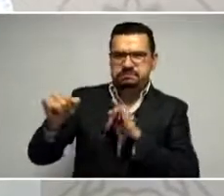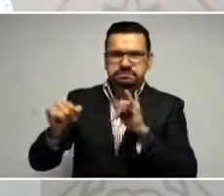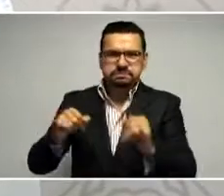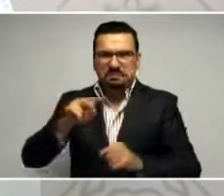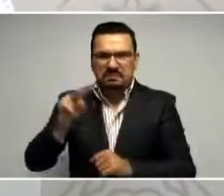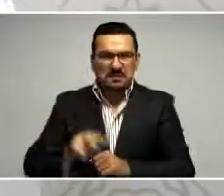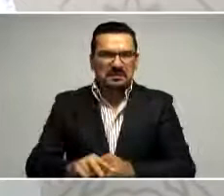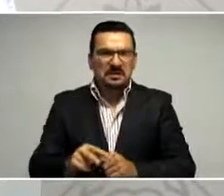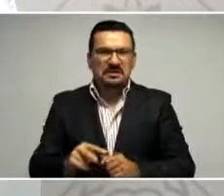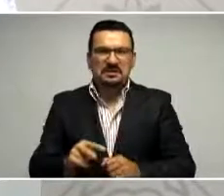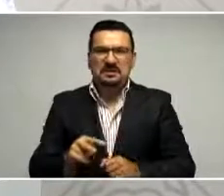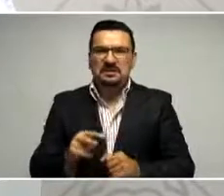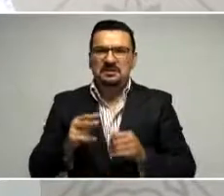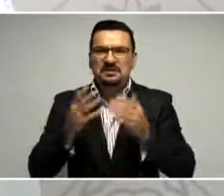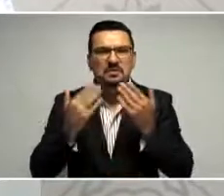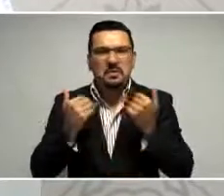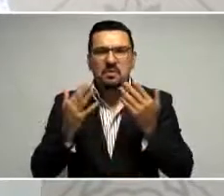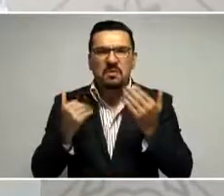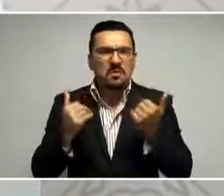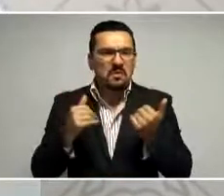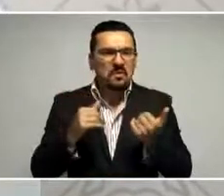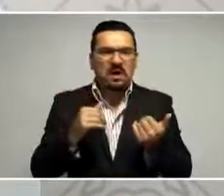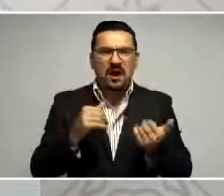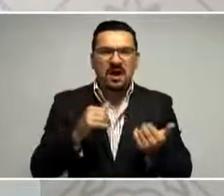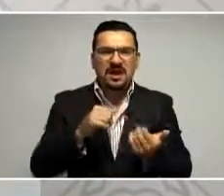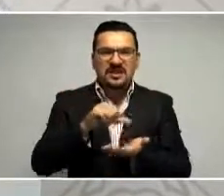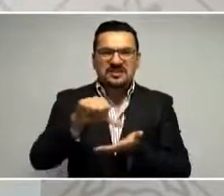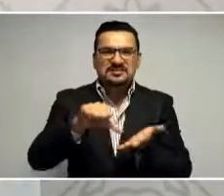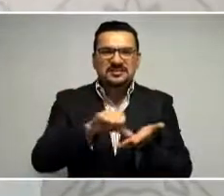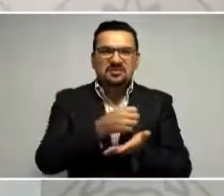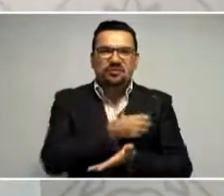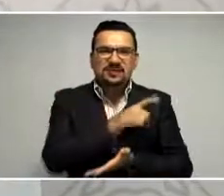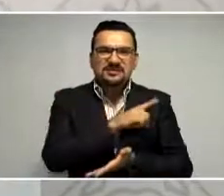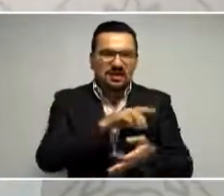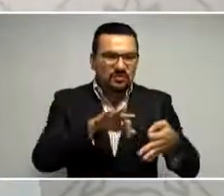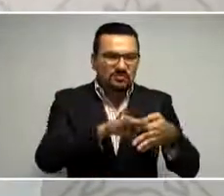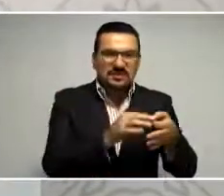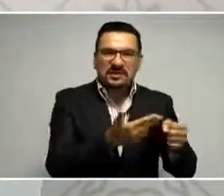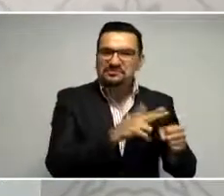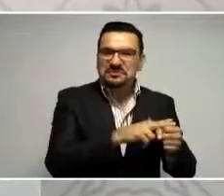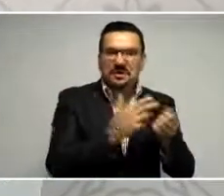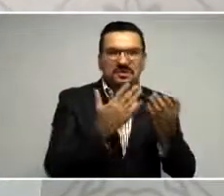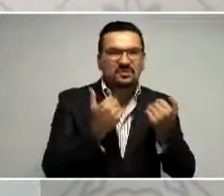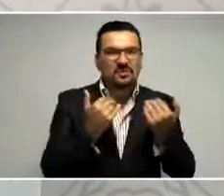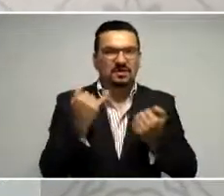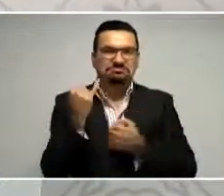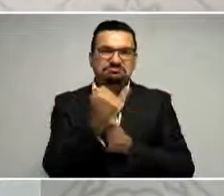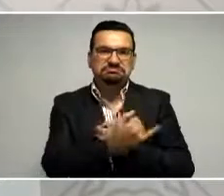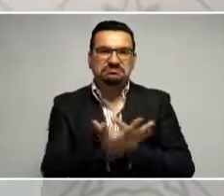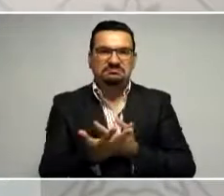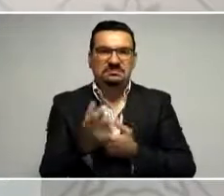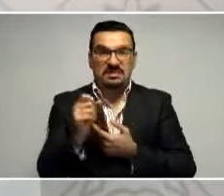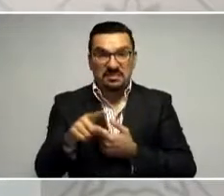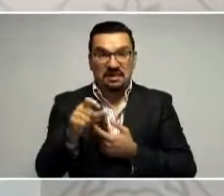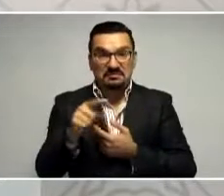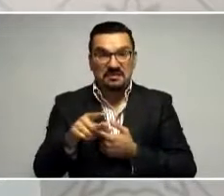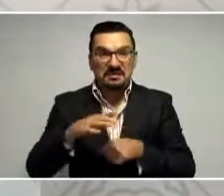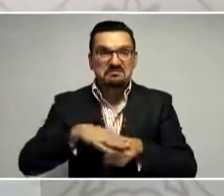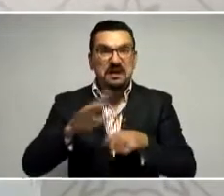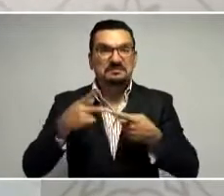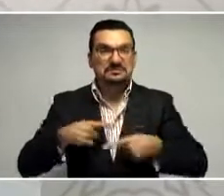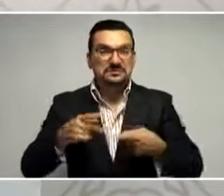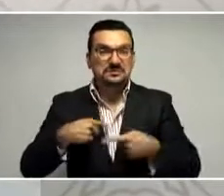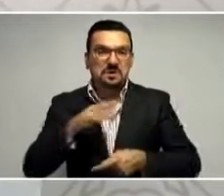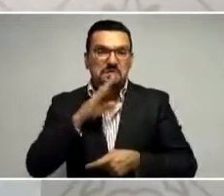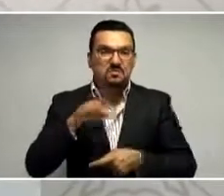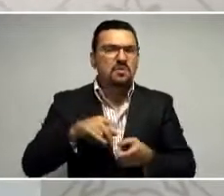siquiera cuentan con un centro de salud cercano. También la tasa de letalidad se